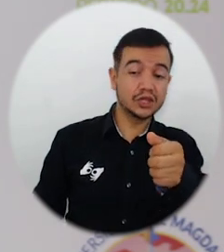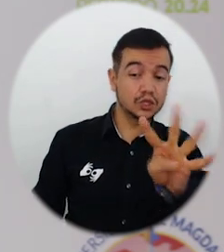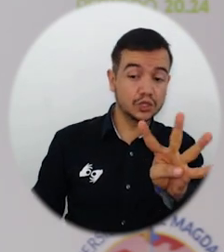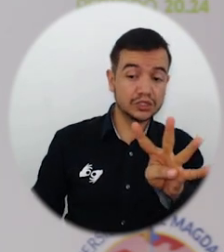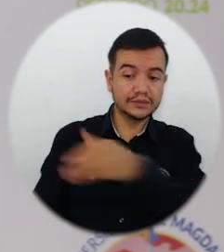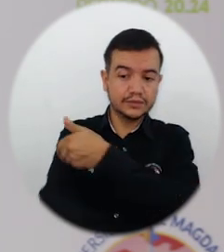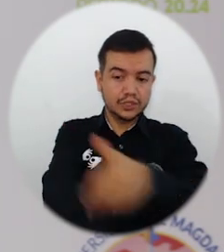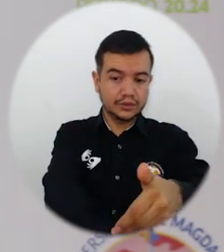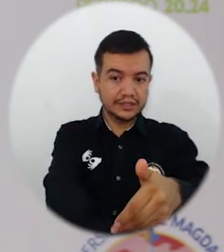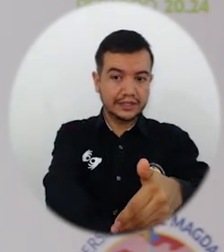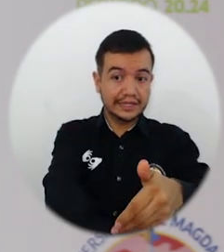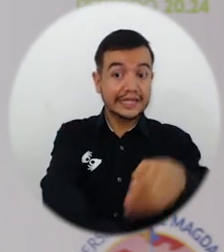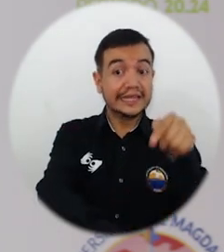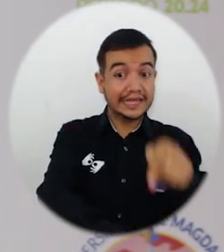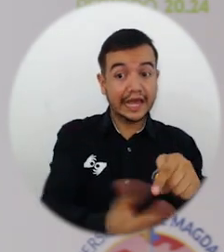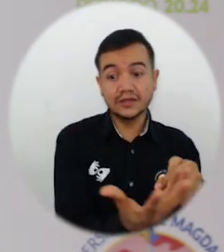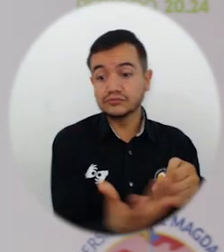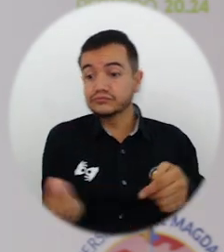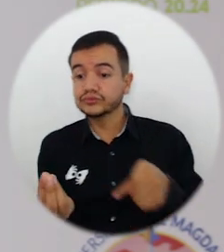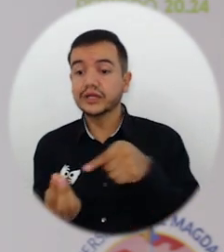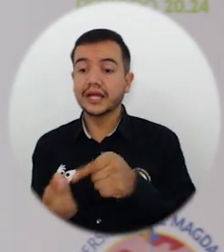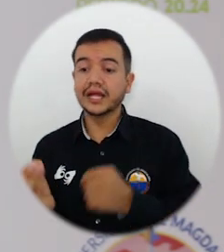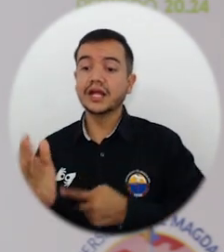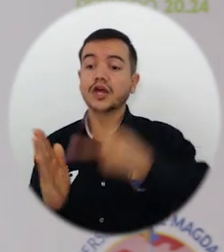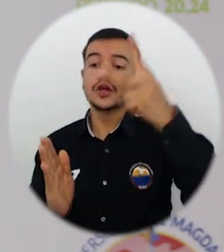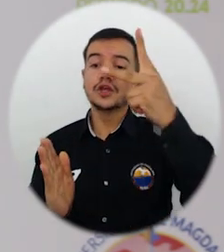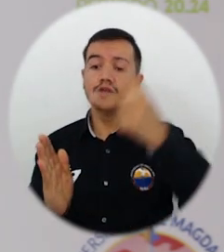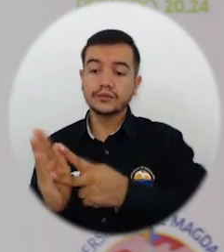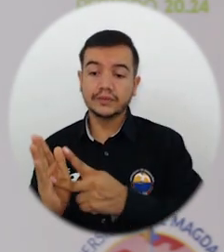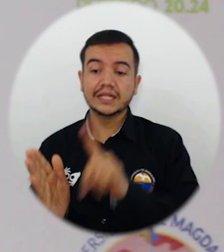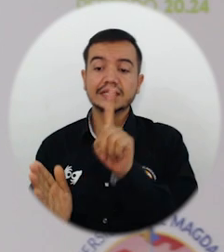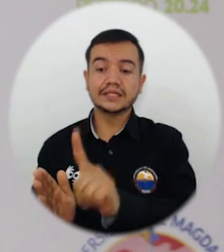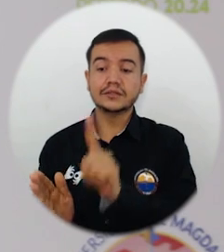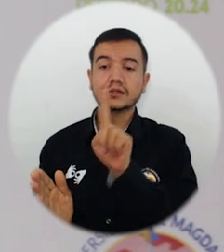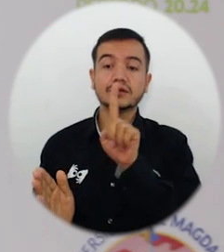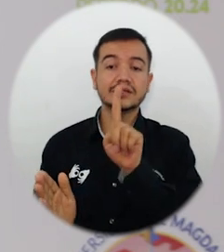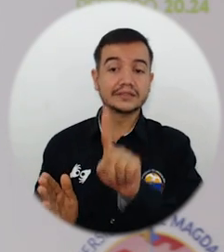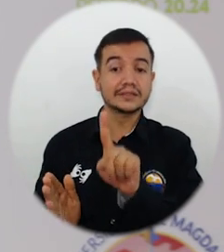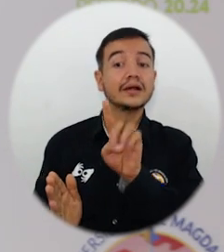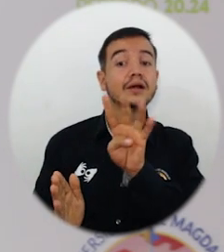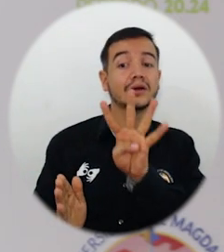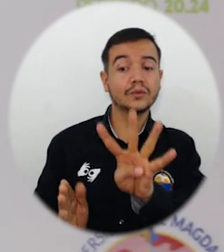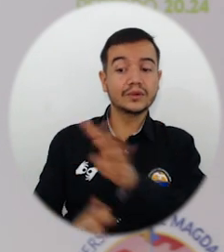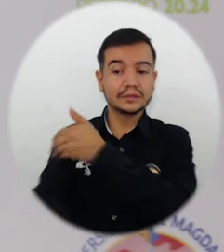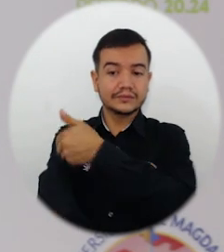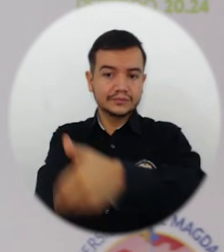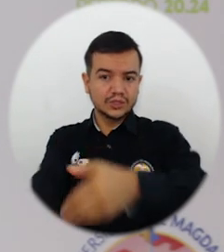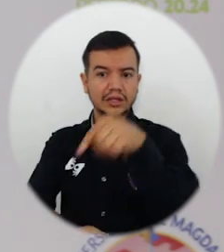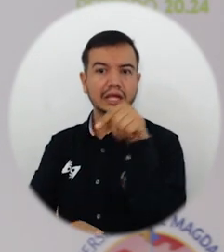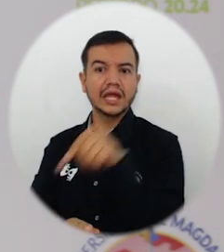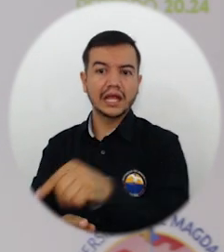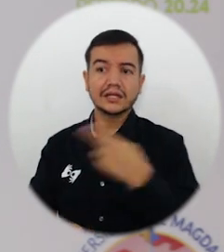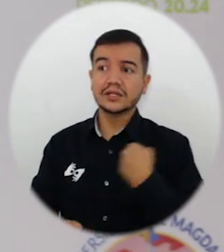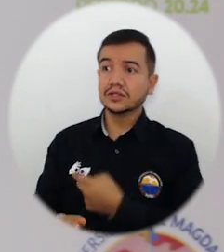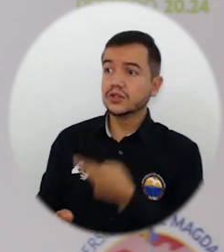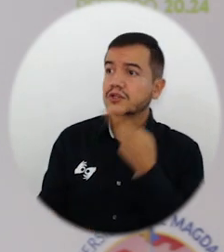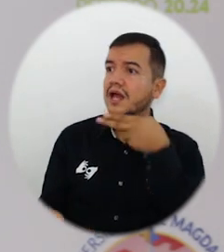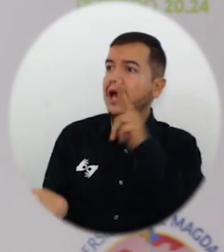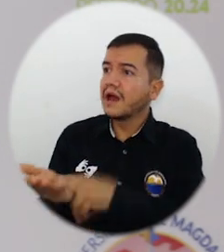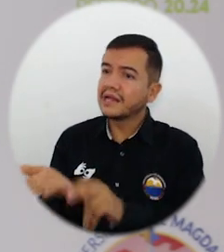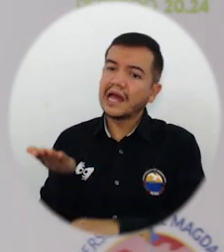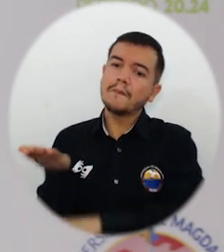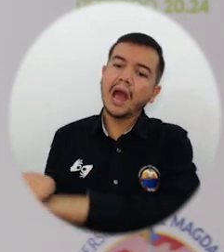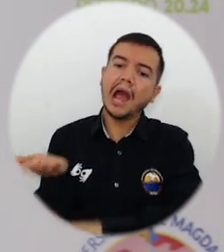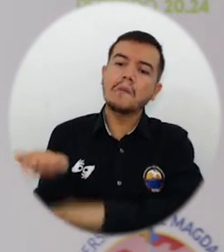departamentos, departamentos a los cuales hemos enviado 14 comunicaciones entre el año pasado y este, de los cuales solo recibimos respuesta de